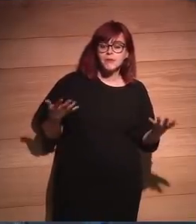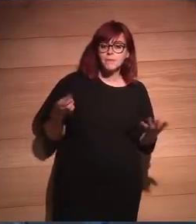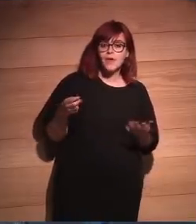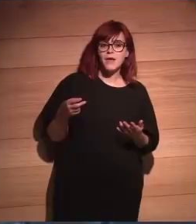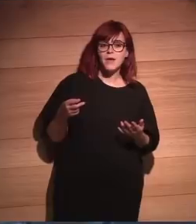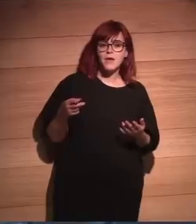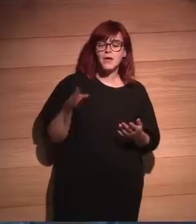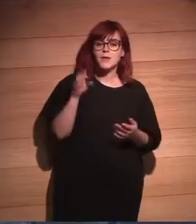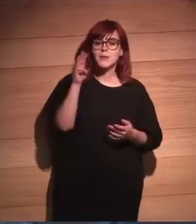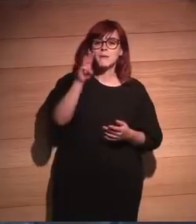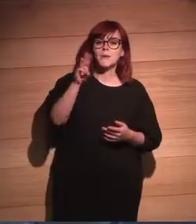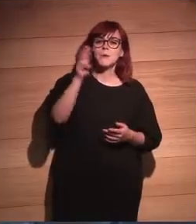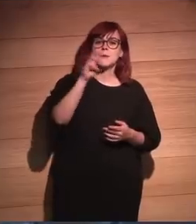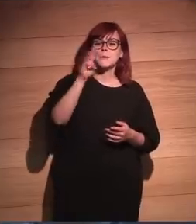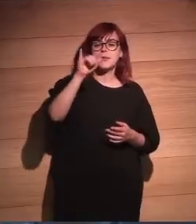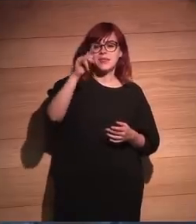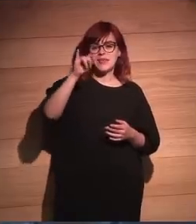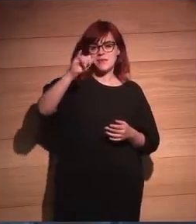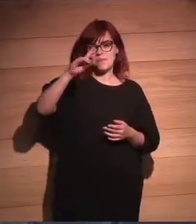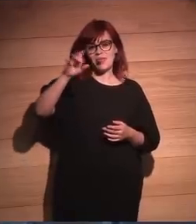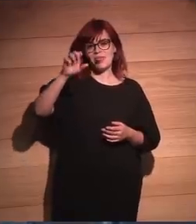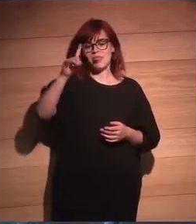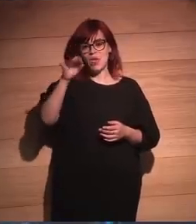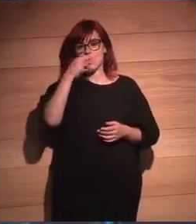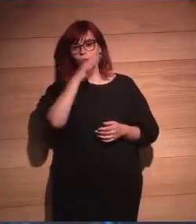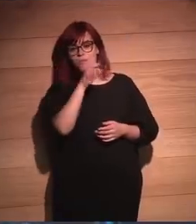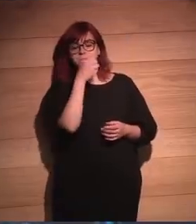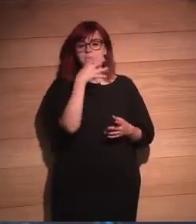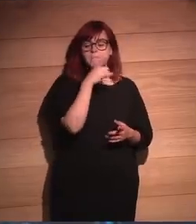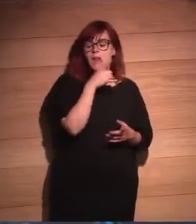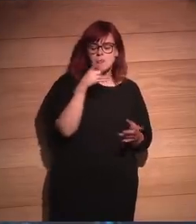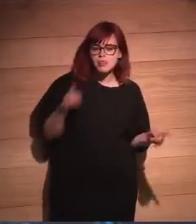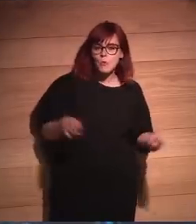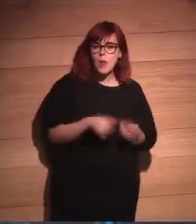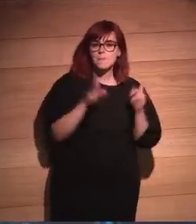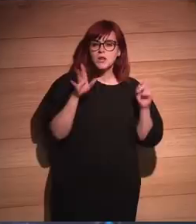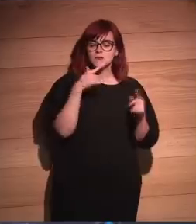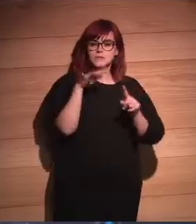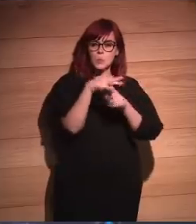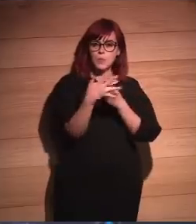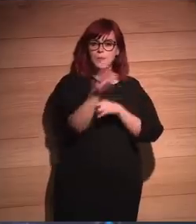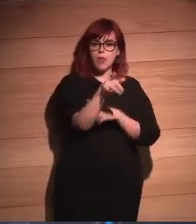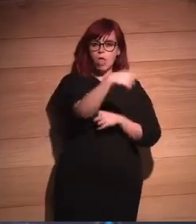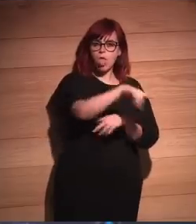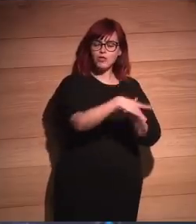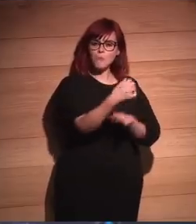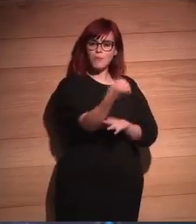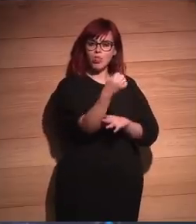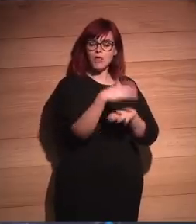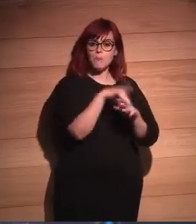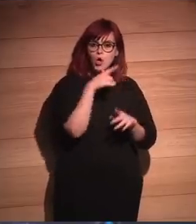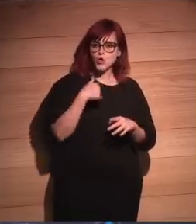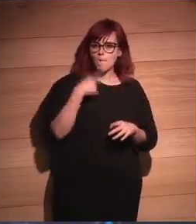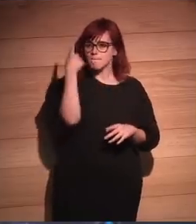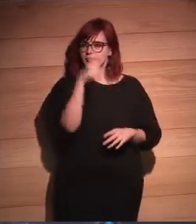Wikipedia puede estar bien o mal, o sea, a mí eso es lo de menos. Lo interesante es percibir que ellos piensan que lo que